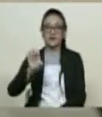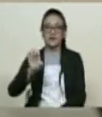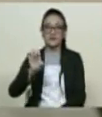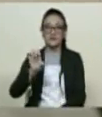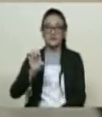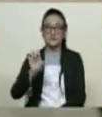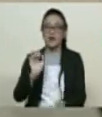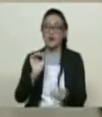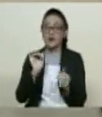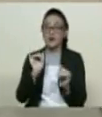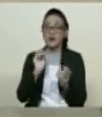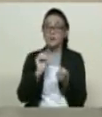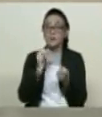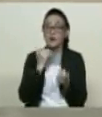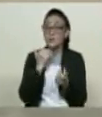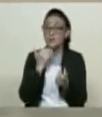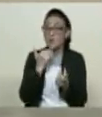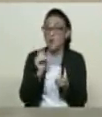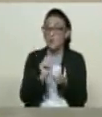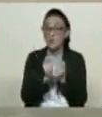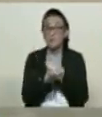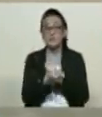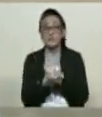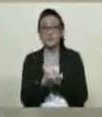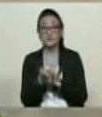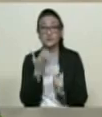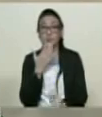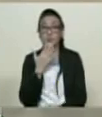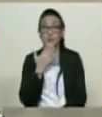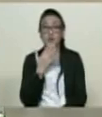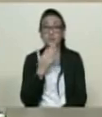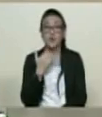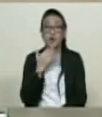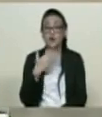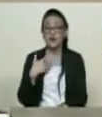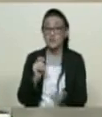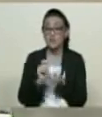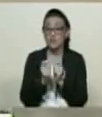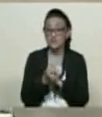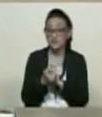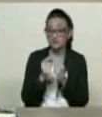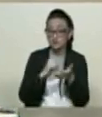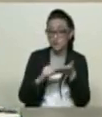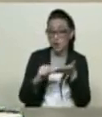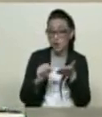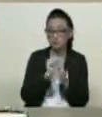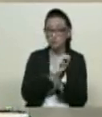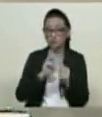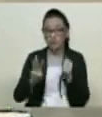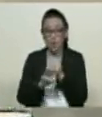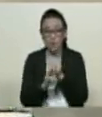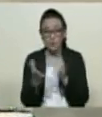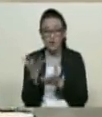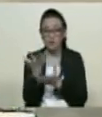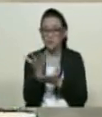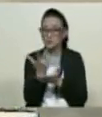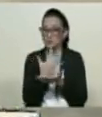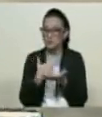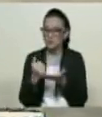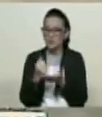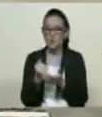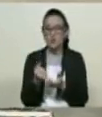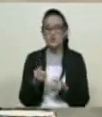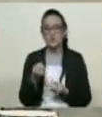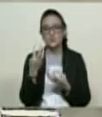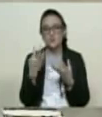una modificación, si se quisiera alguien hacer una modificación del software de totalización, de los medios de